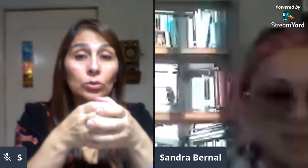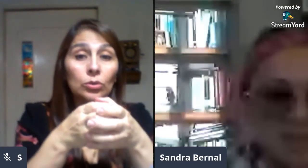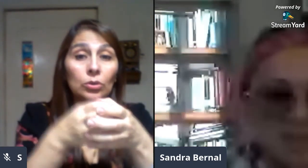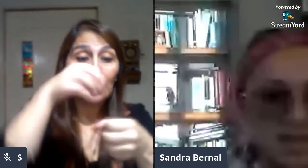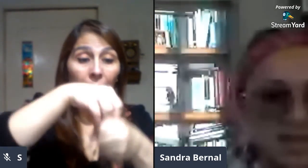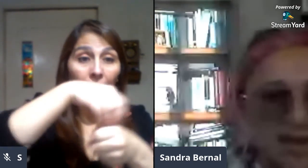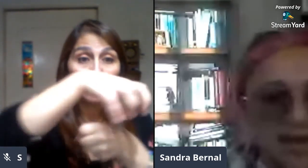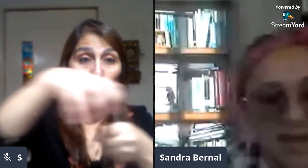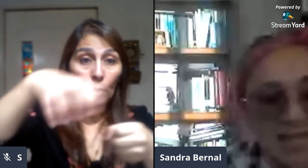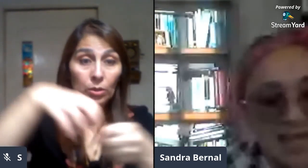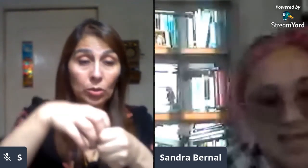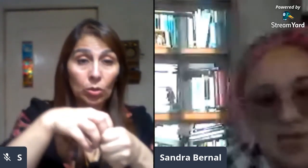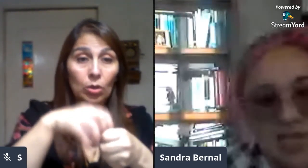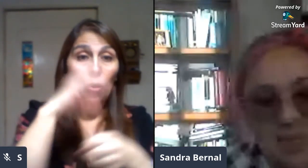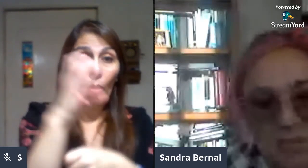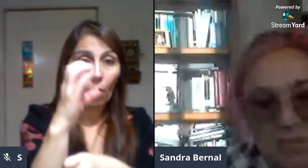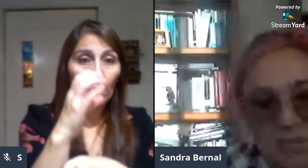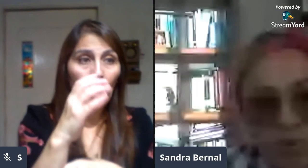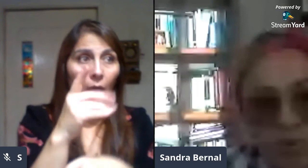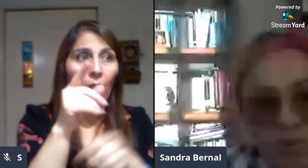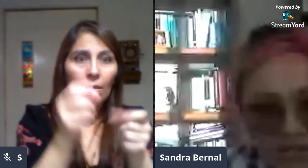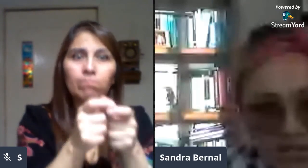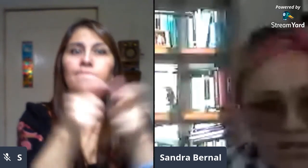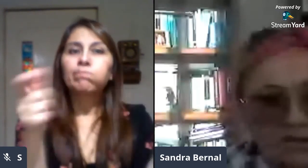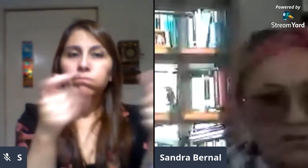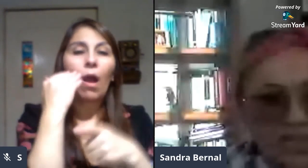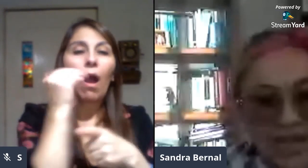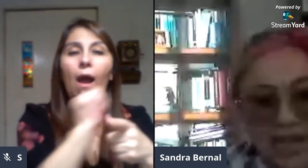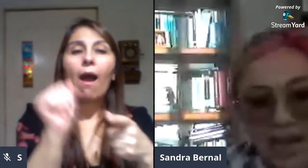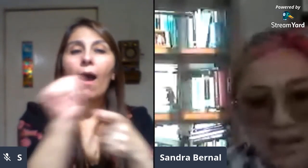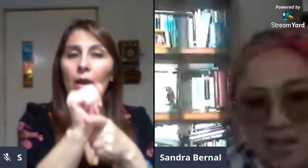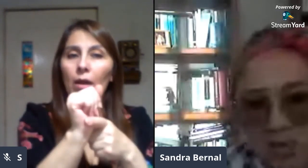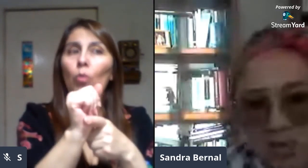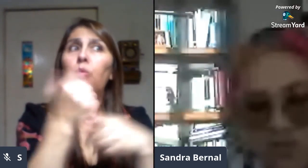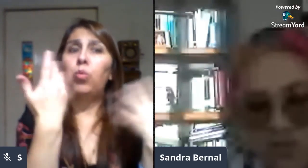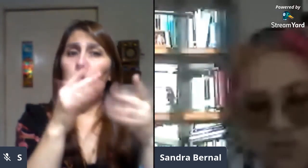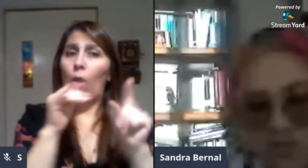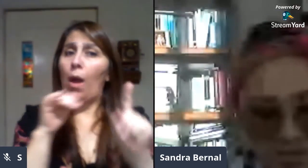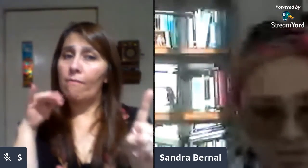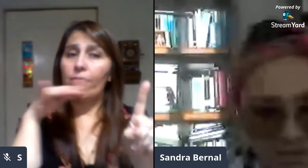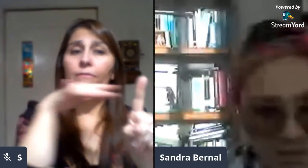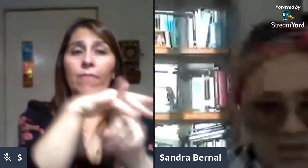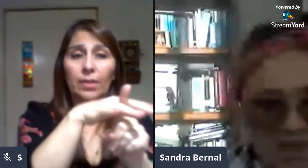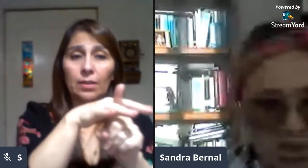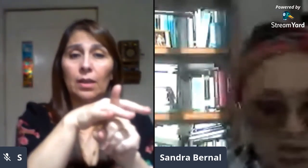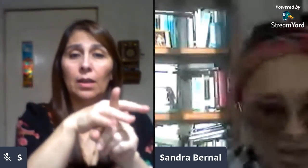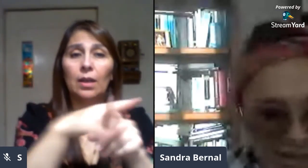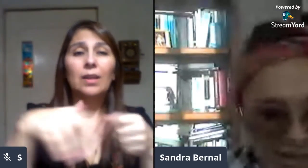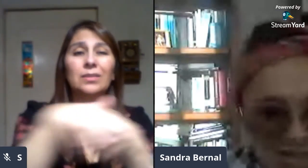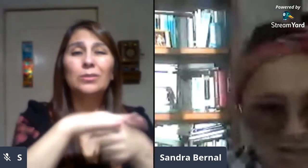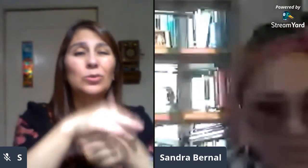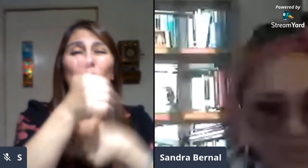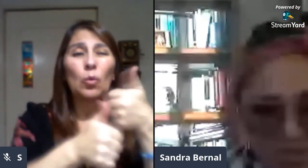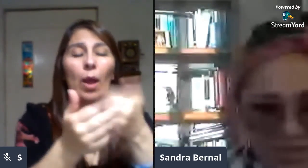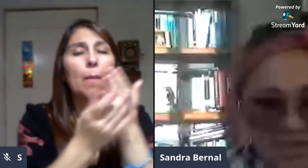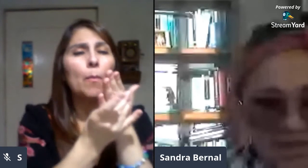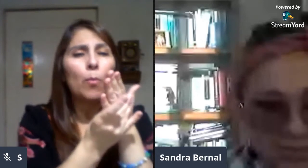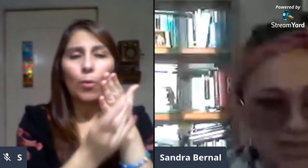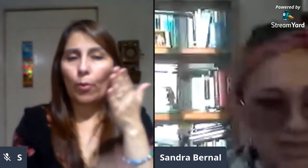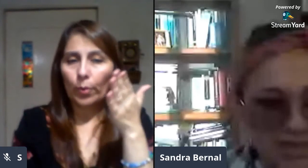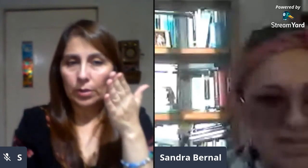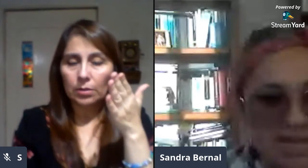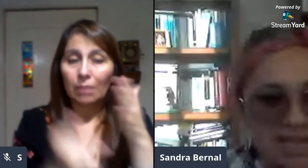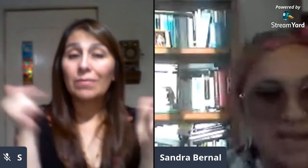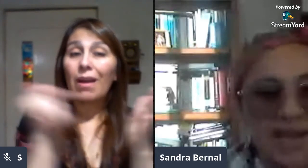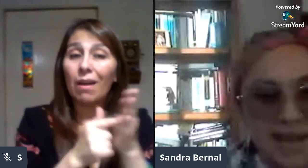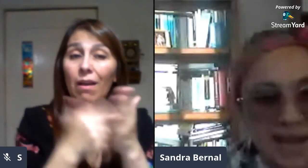vuelven a ser mujeres, que están en situaciones más vulnerables frente a situaciones de pobreza, y que son estas mujeres las que